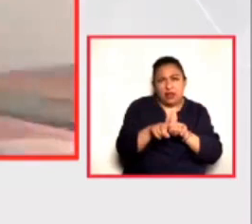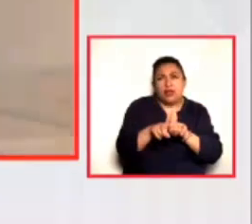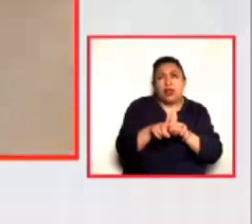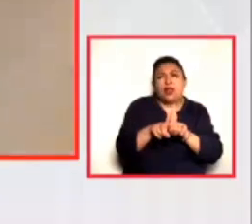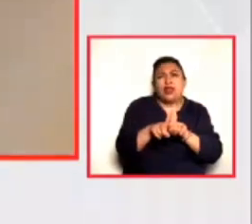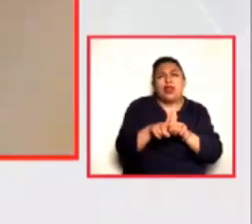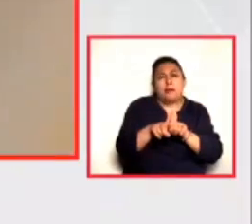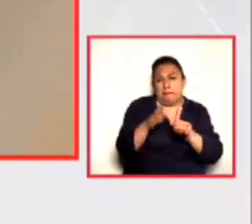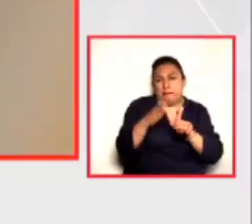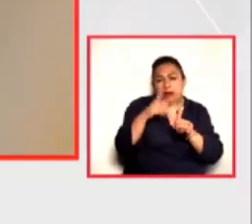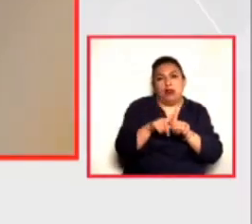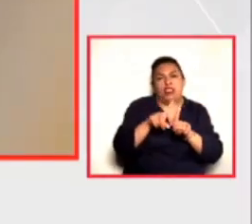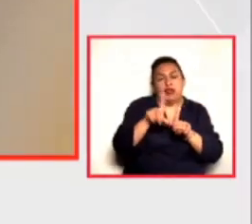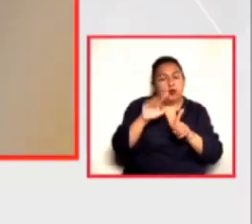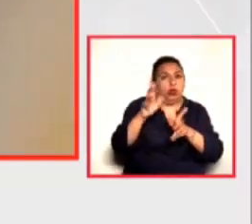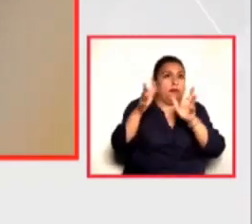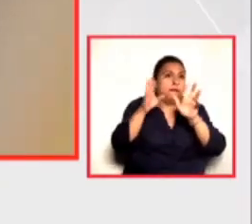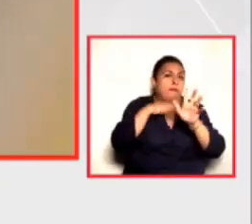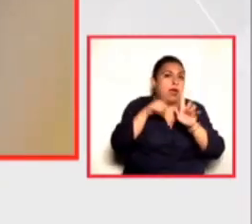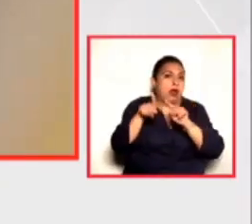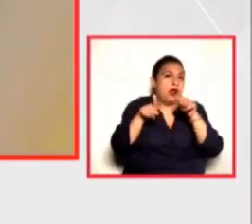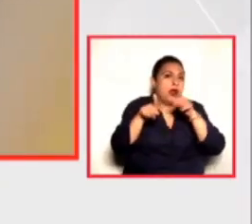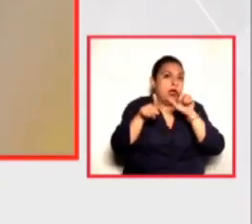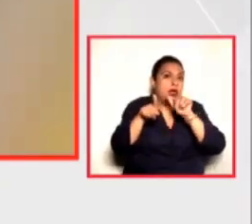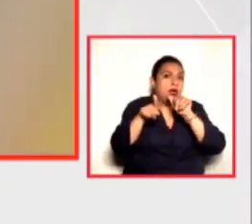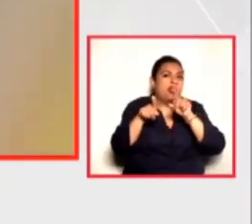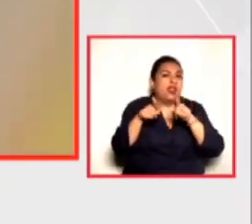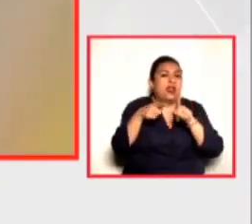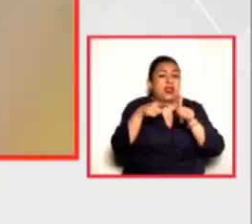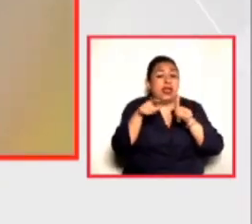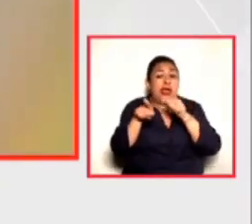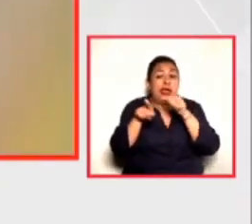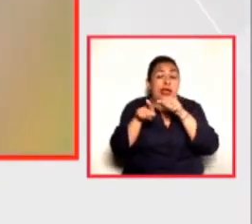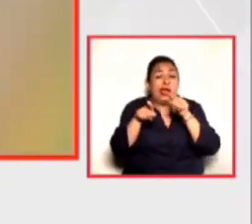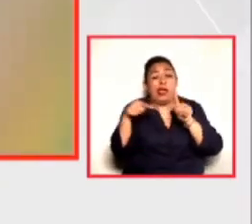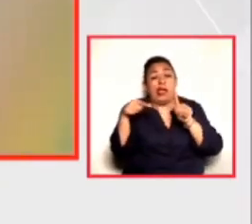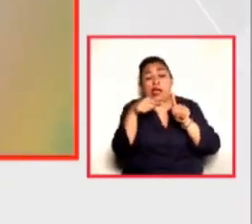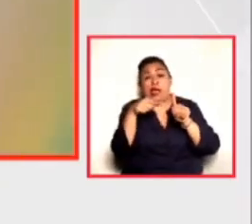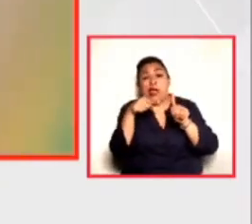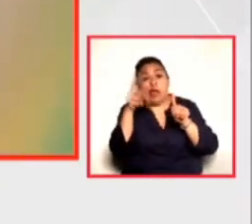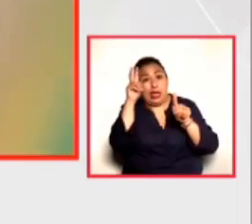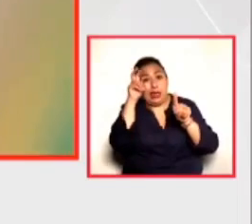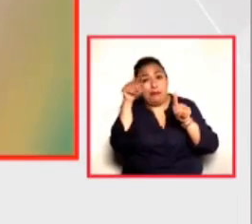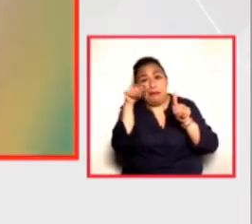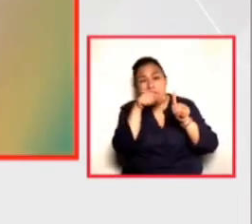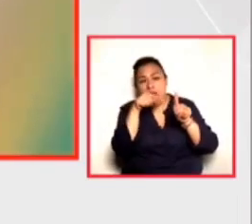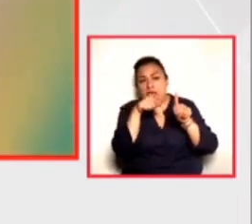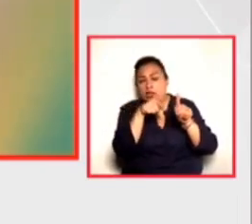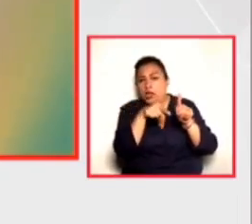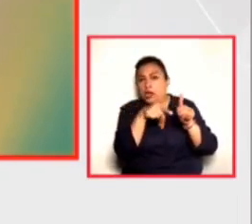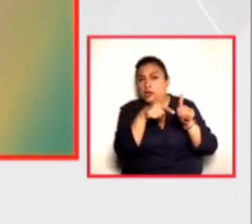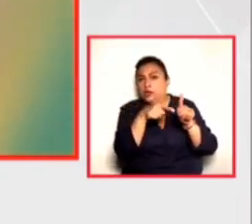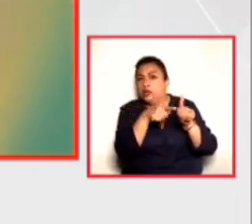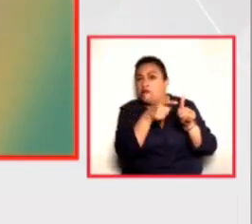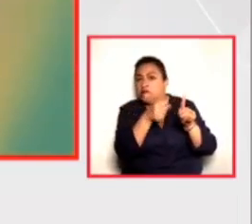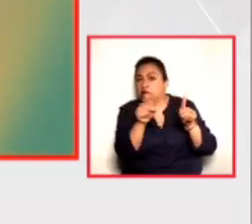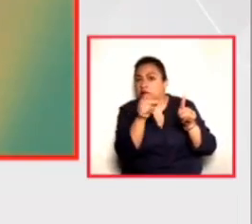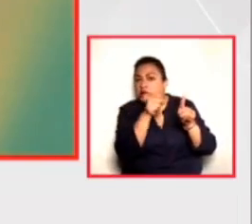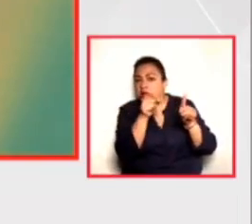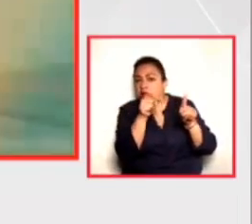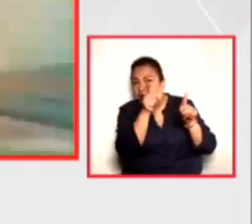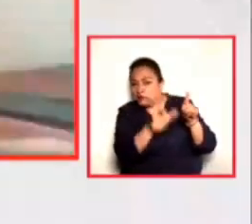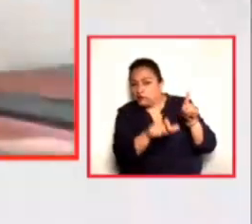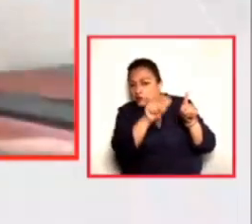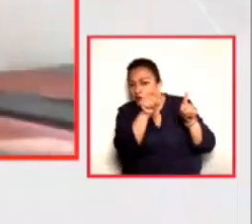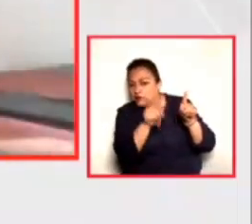porque él empieza a envidiar ciertas facultades del cuerpo de Eva que no tiene él.